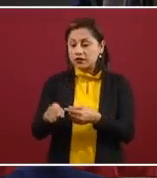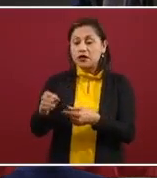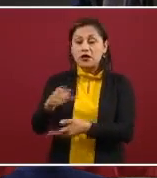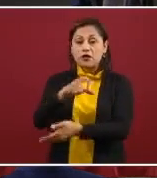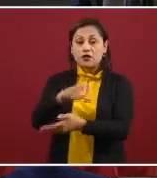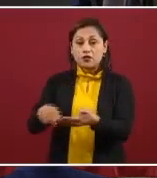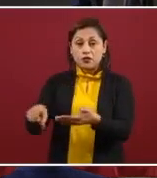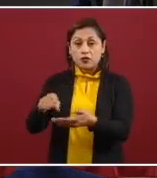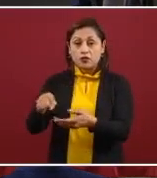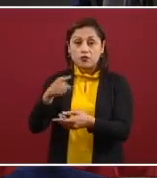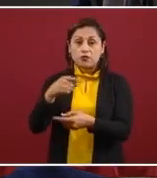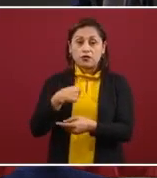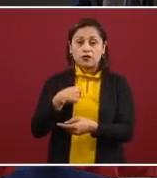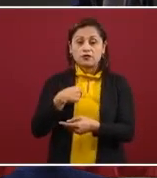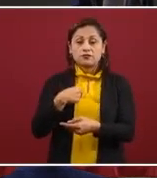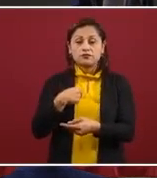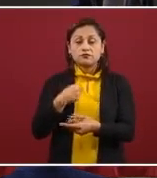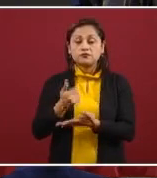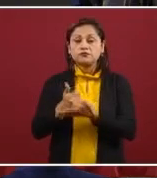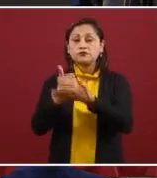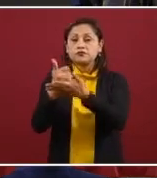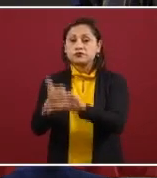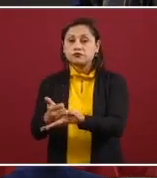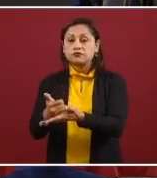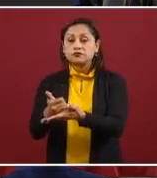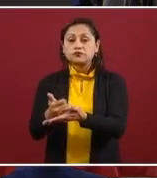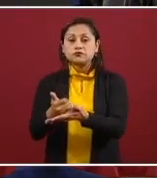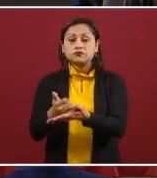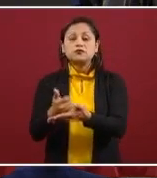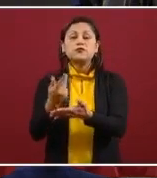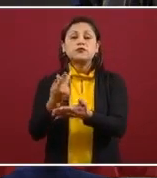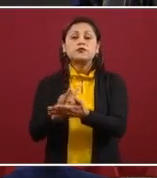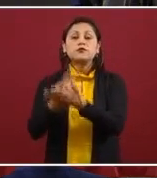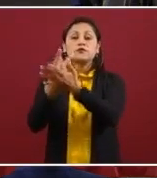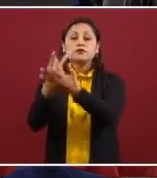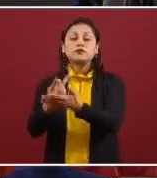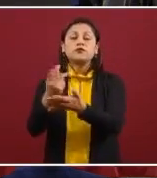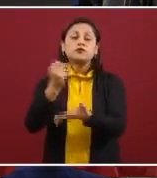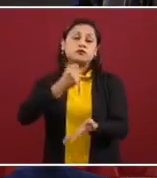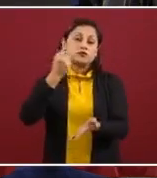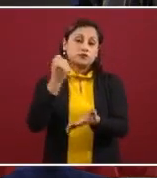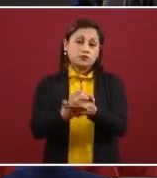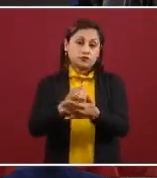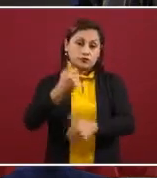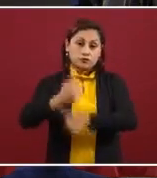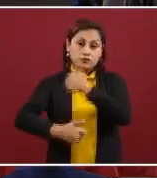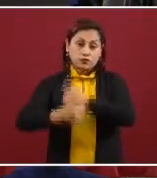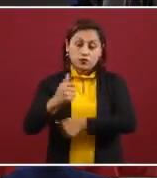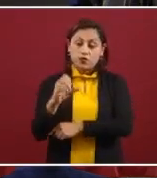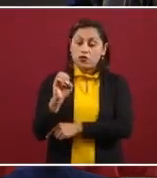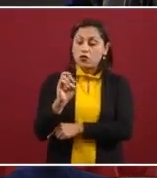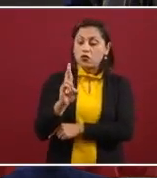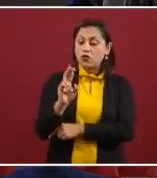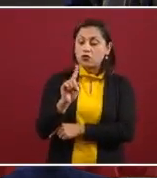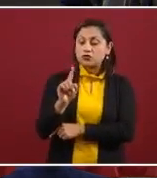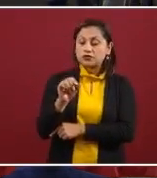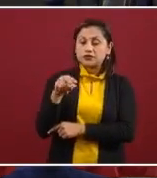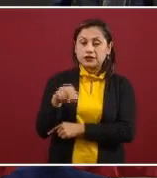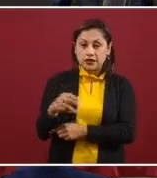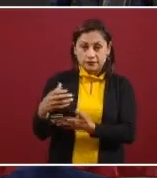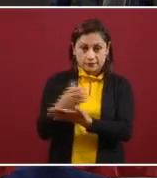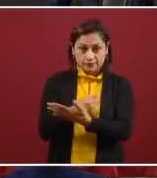anterior, el aliado del consumidor en la categoría de marca es Orsan y